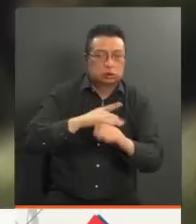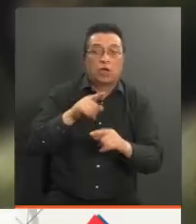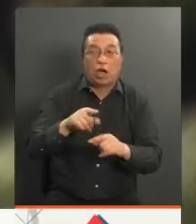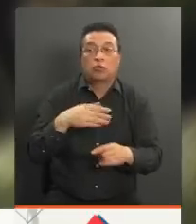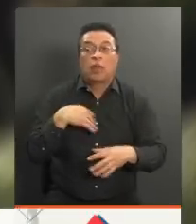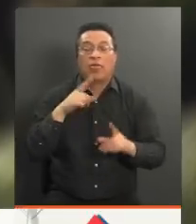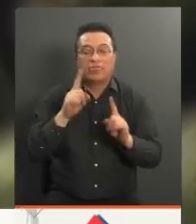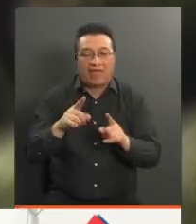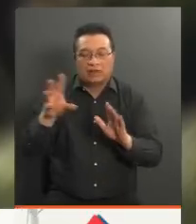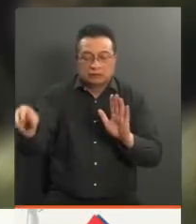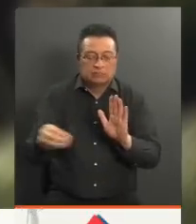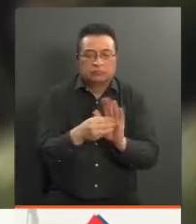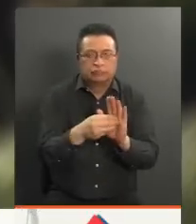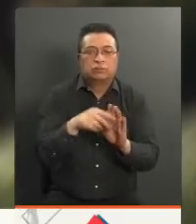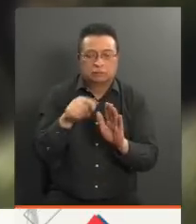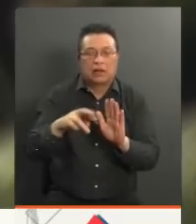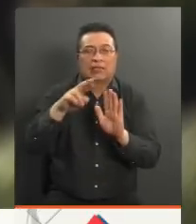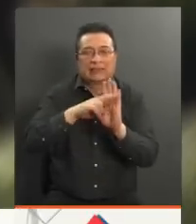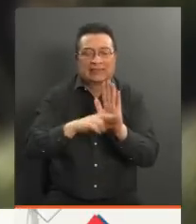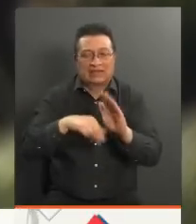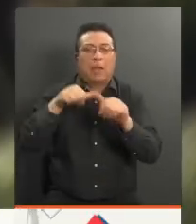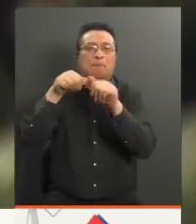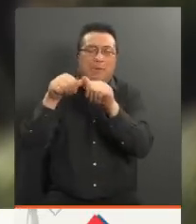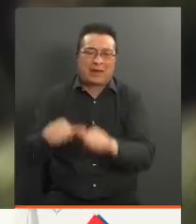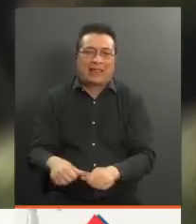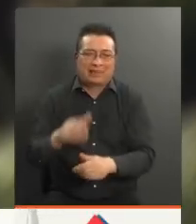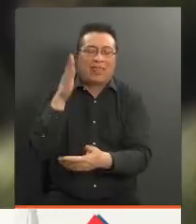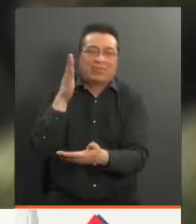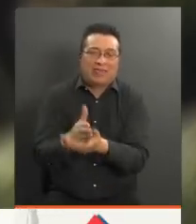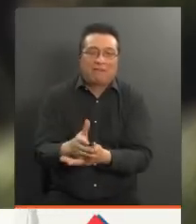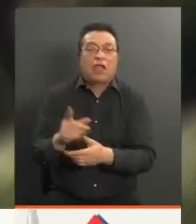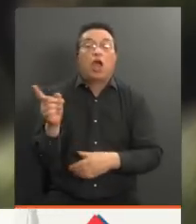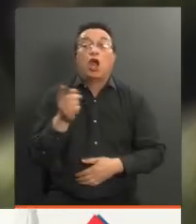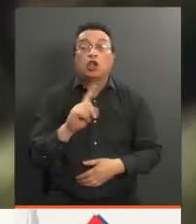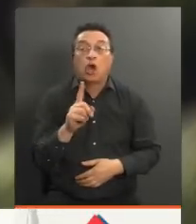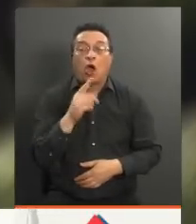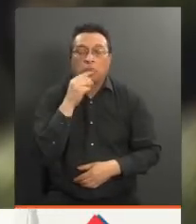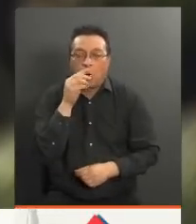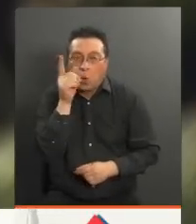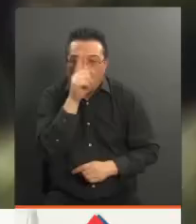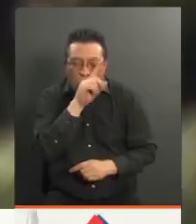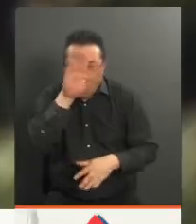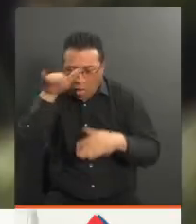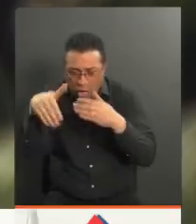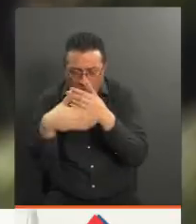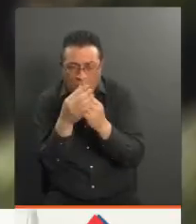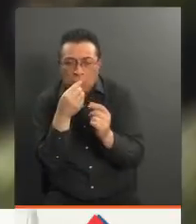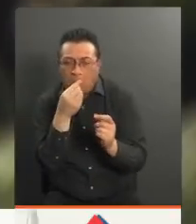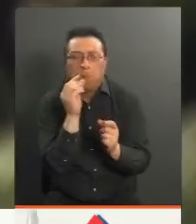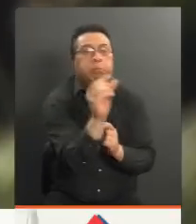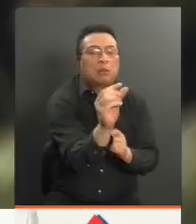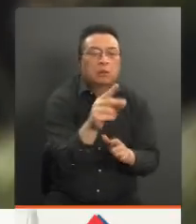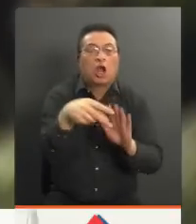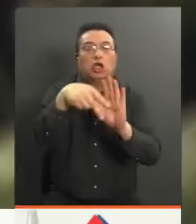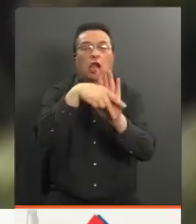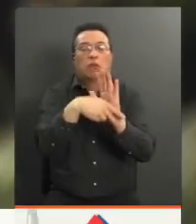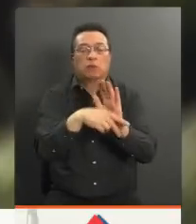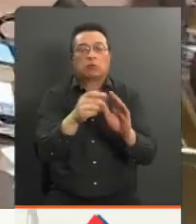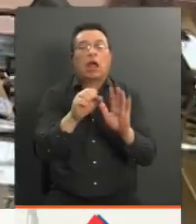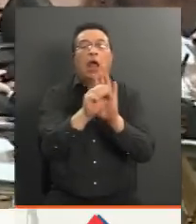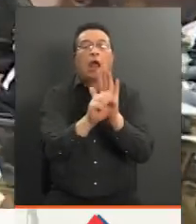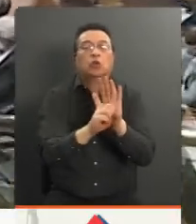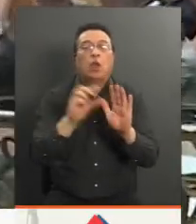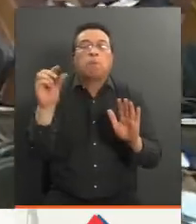haberlo incorporado dentro de las reglas permanentes y no meter entre gallo y medianoche esta norma, ¿no es cierto?, en un articulado